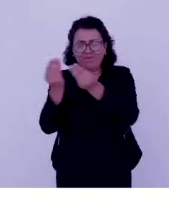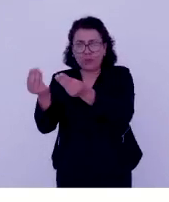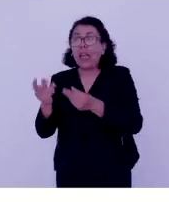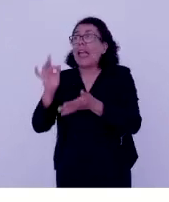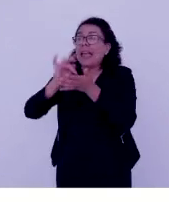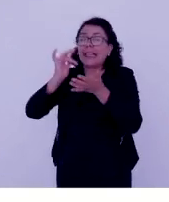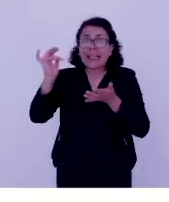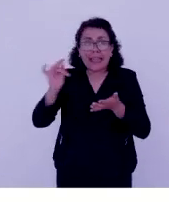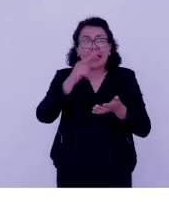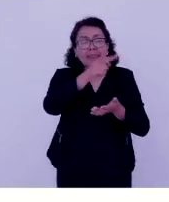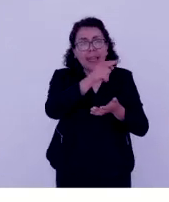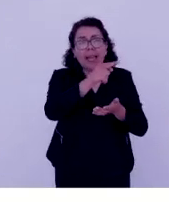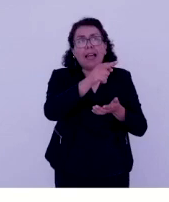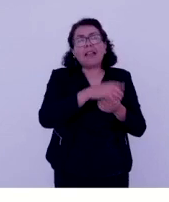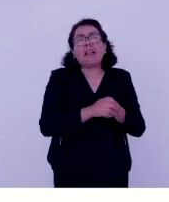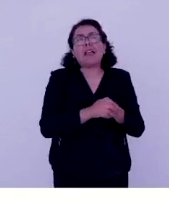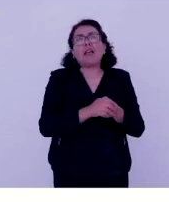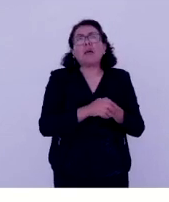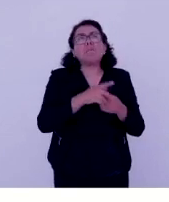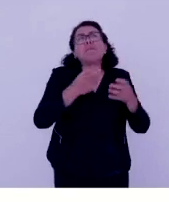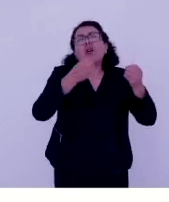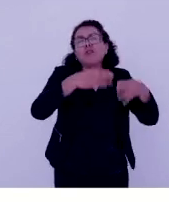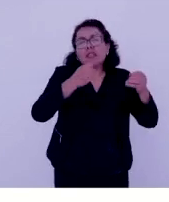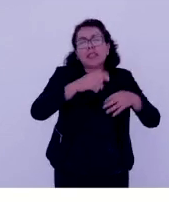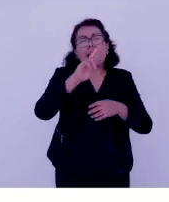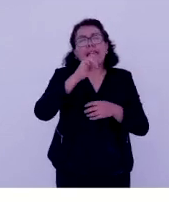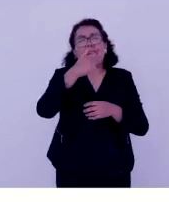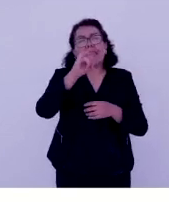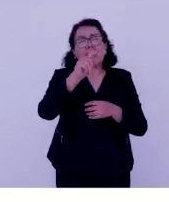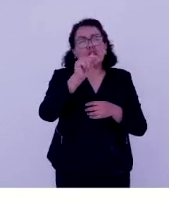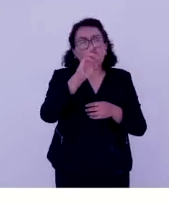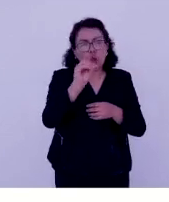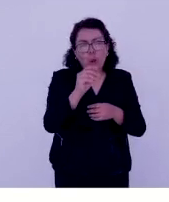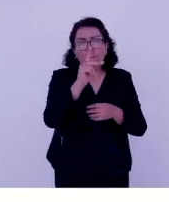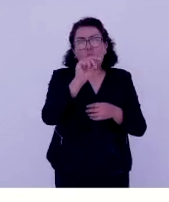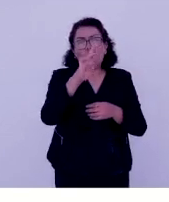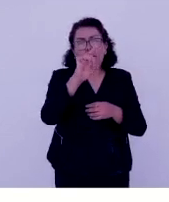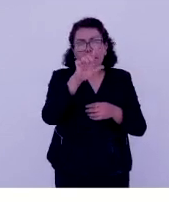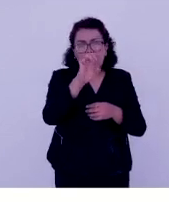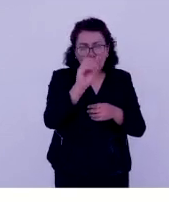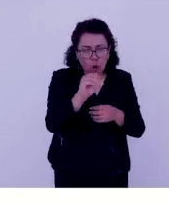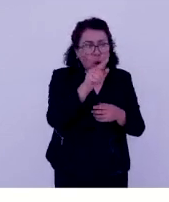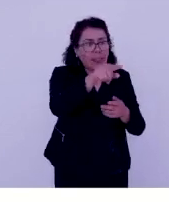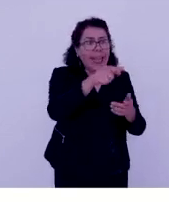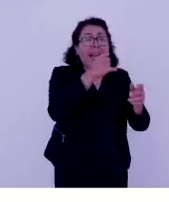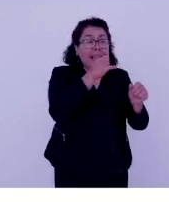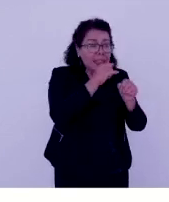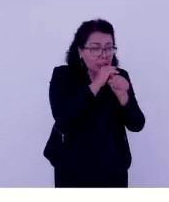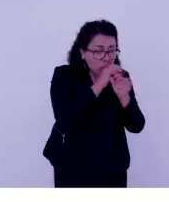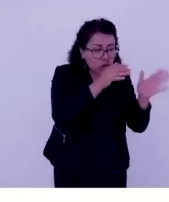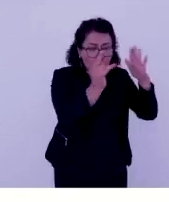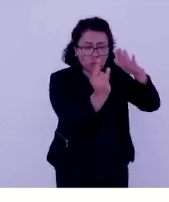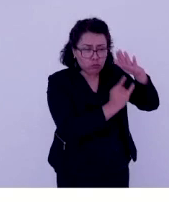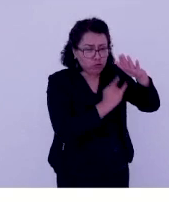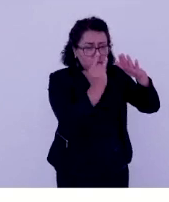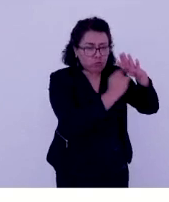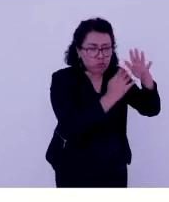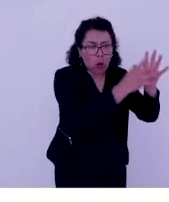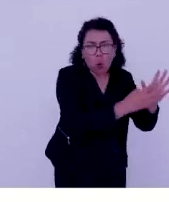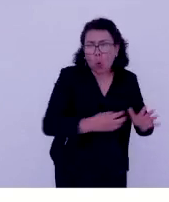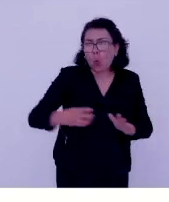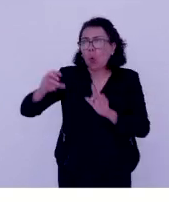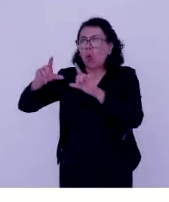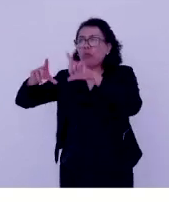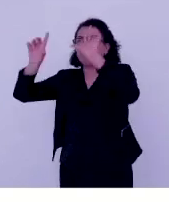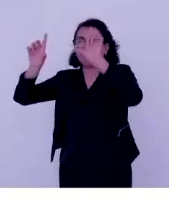al Registro Público de la Propiedad los apoyos brindados para la digitalización adecuada de dichos expedientes históricos mismos que pueden consultar en su versión